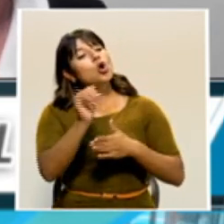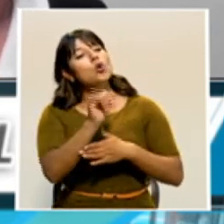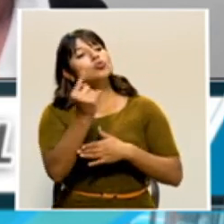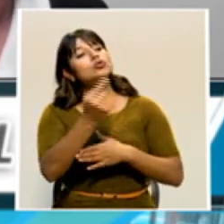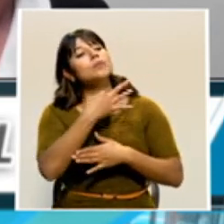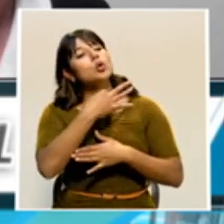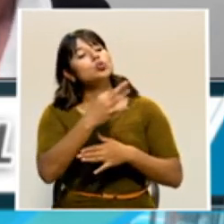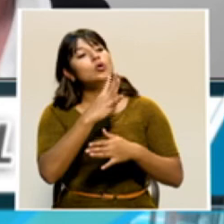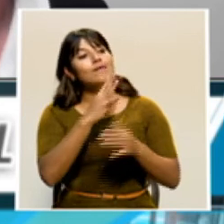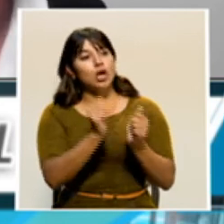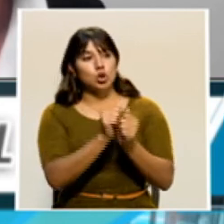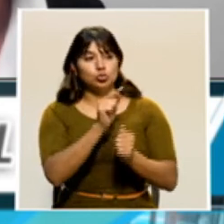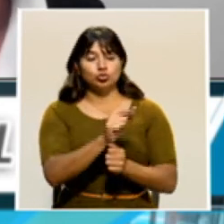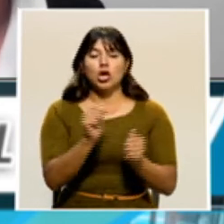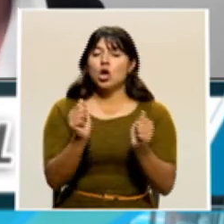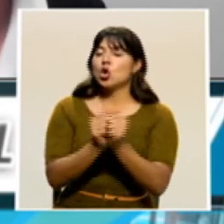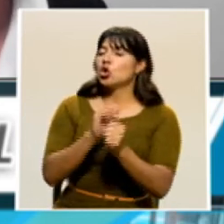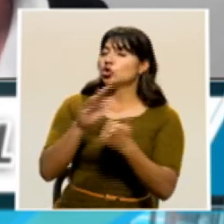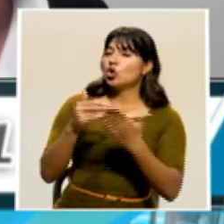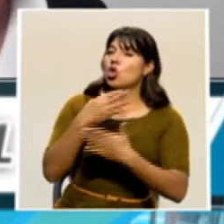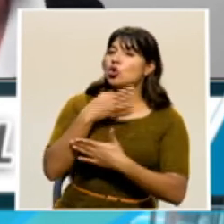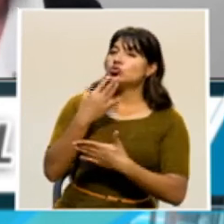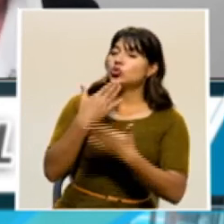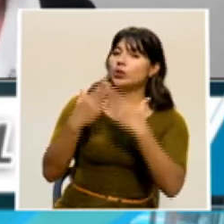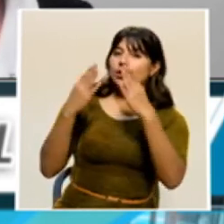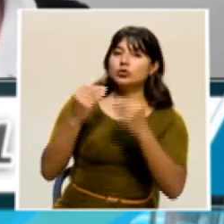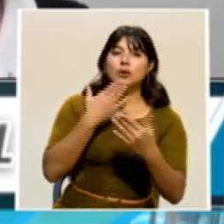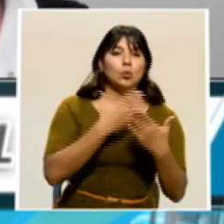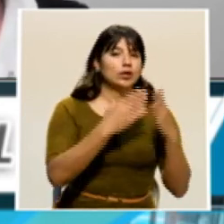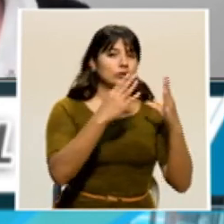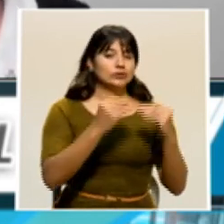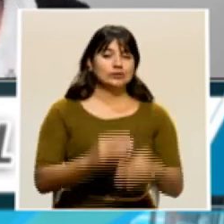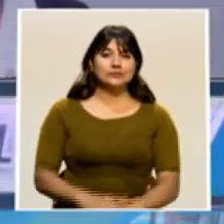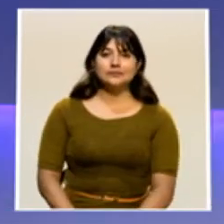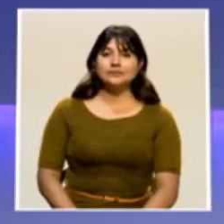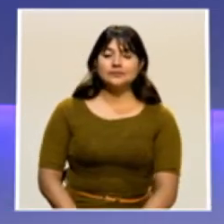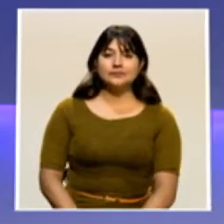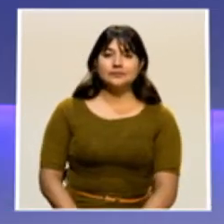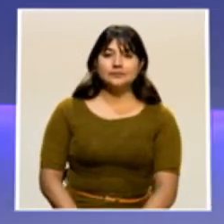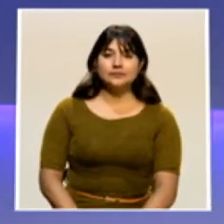usted. Con todo gusto. Buenas noches. Buenas noches.